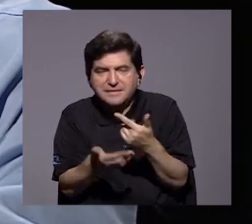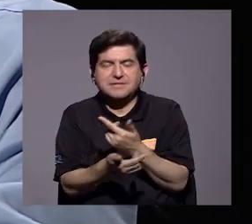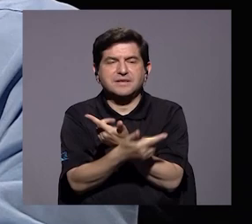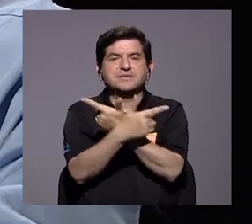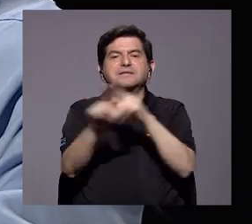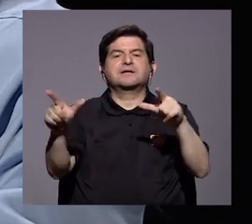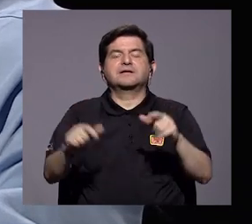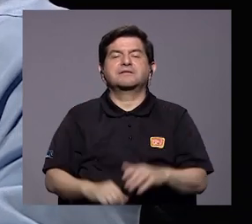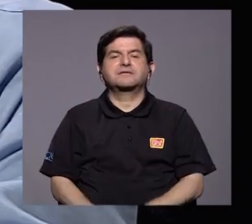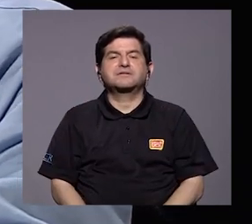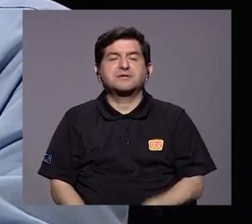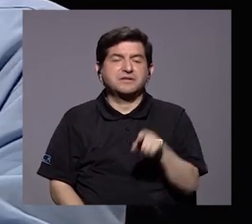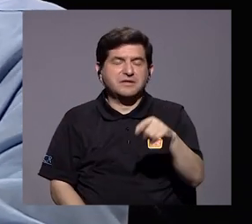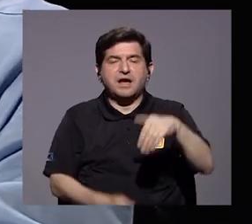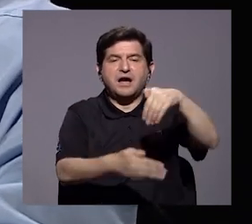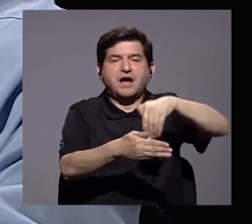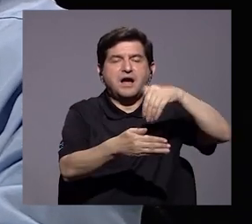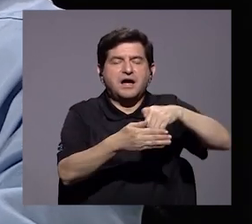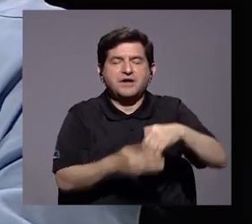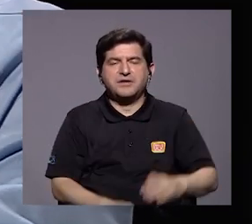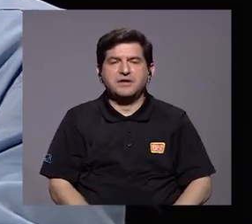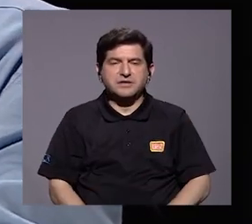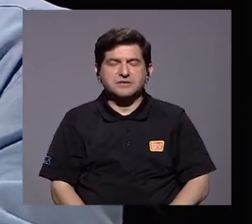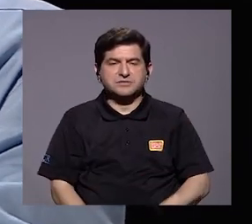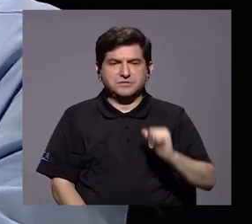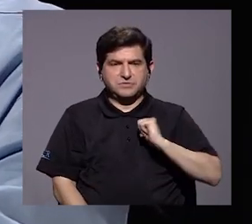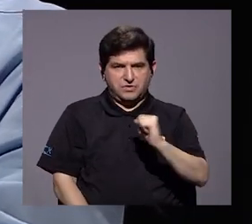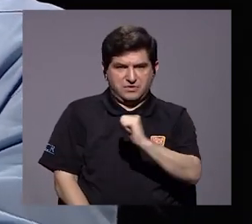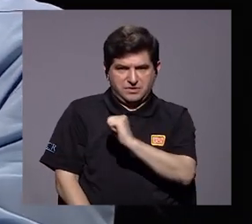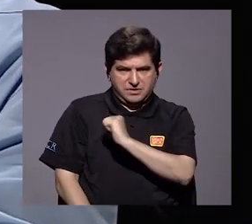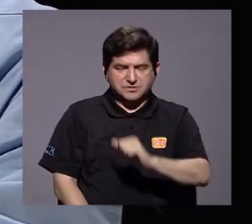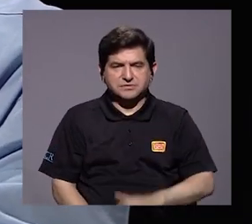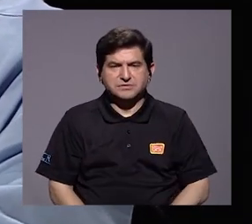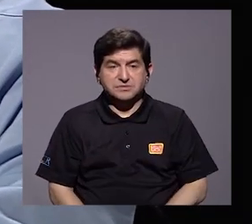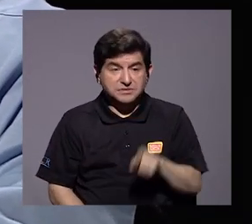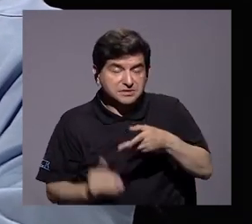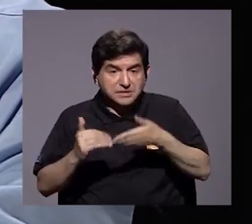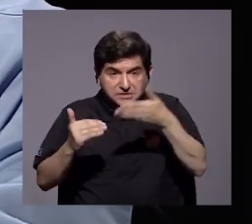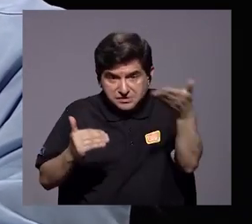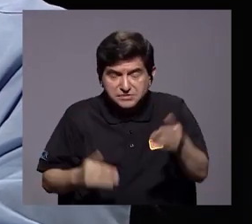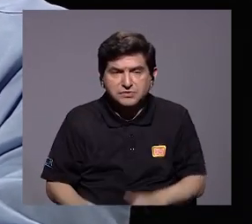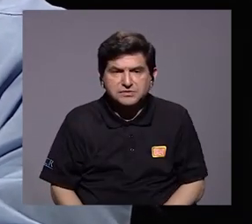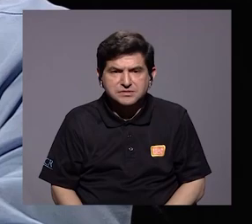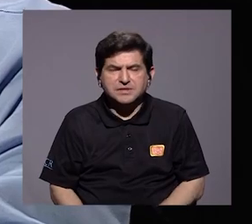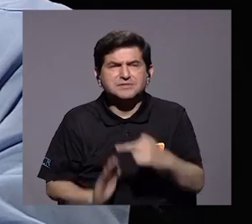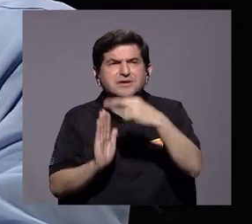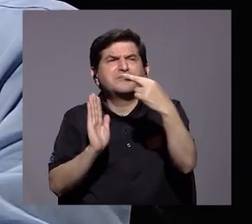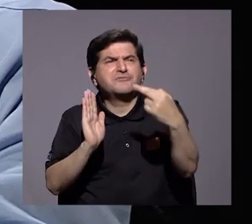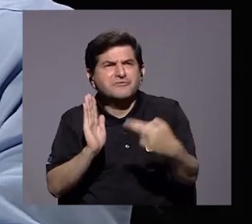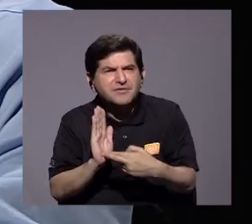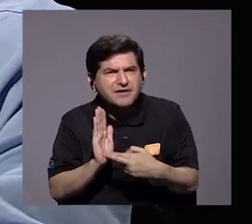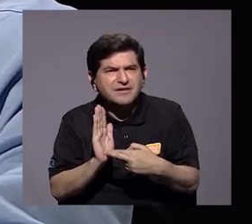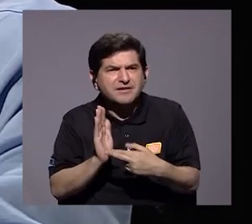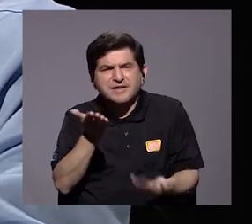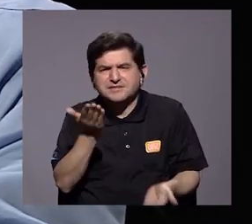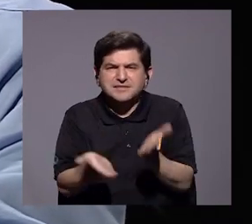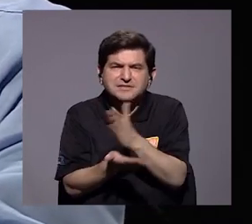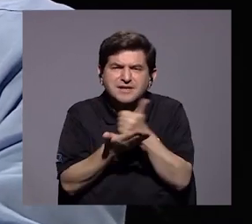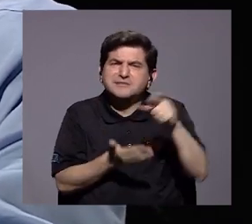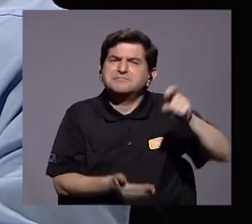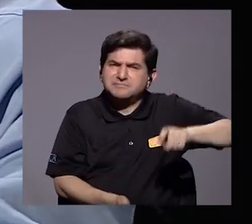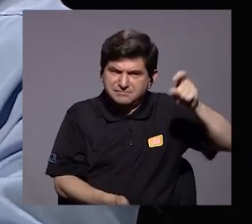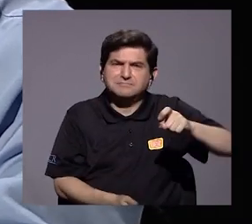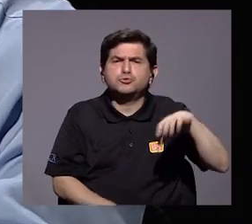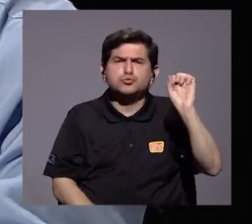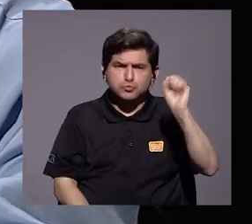libertad registro de accionistas es este tipo de cosas verdades regulaciones que son algunas